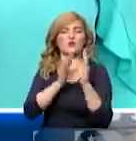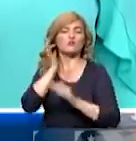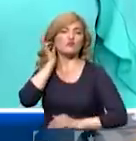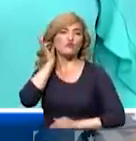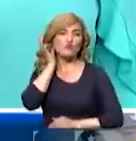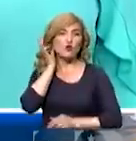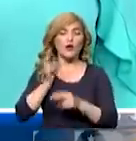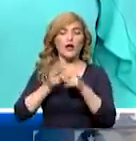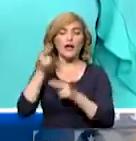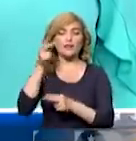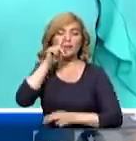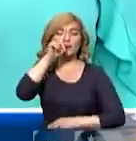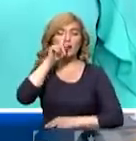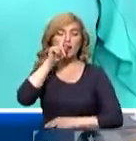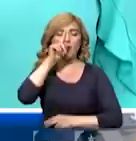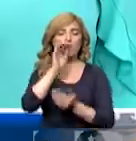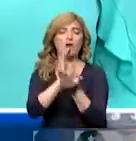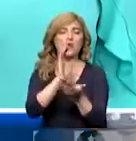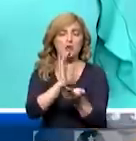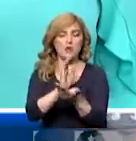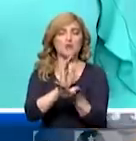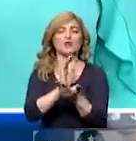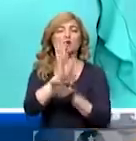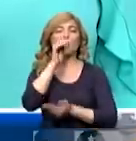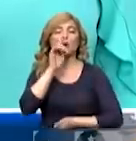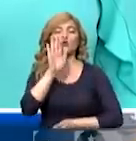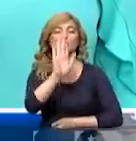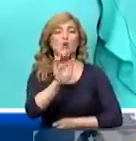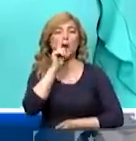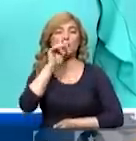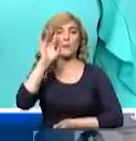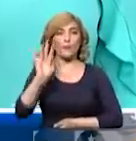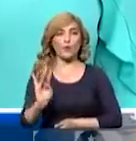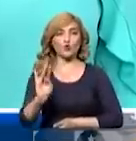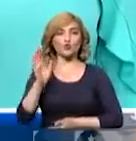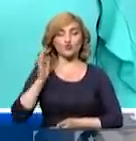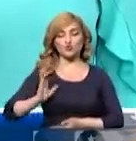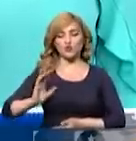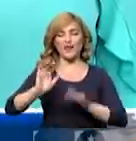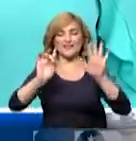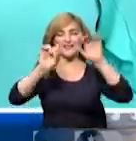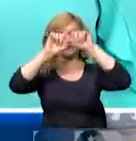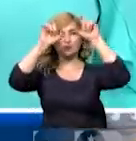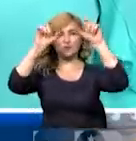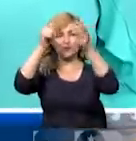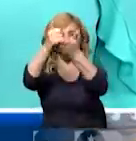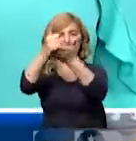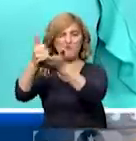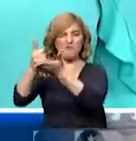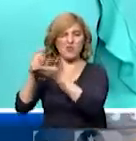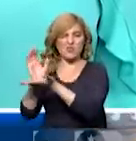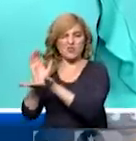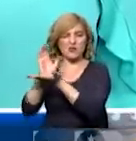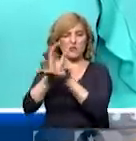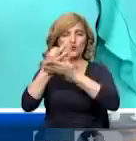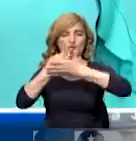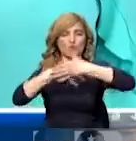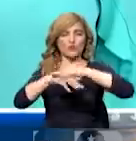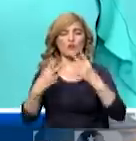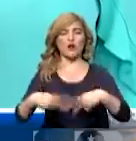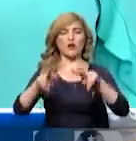Larrea, su esposo, su cuñado y 6 empresas relacionadas con ellos que se habrían beneficiado de contratos del IES por 35.7